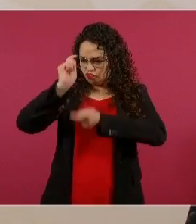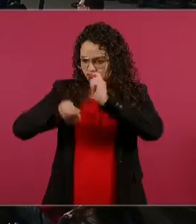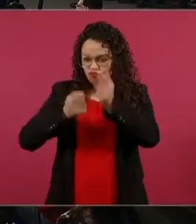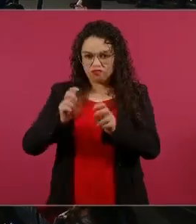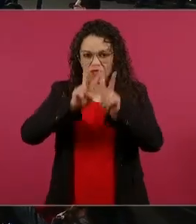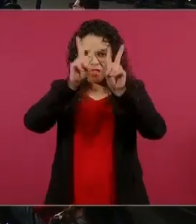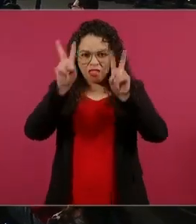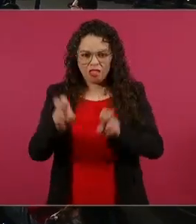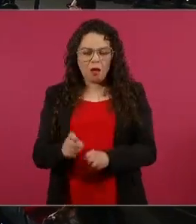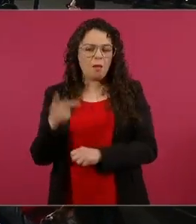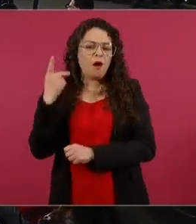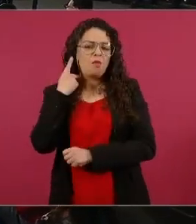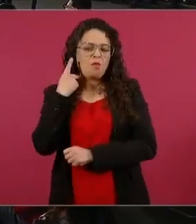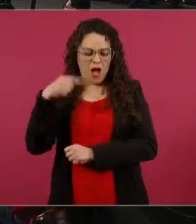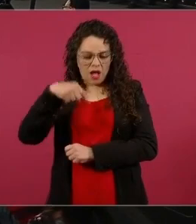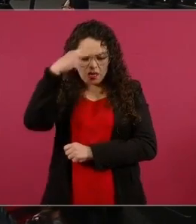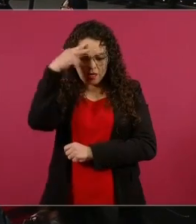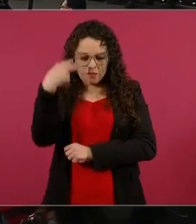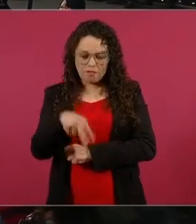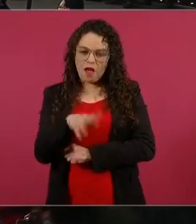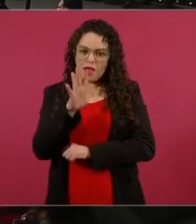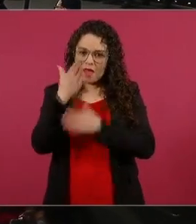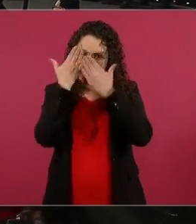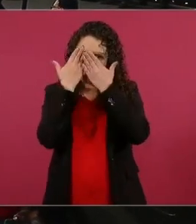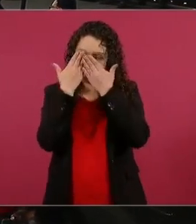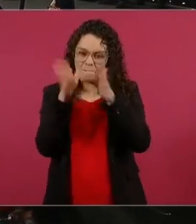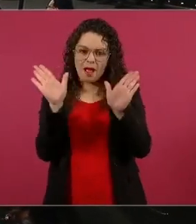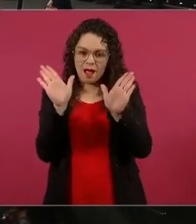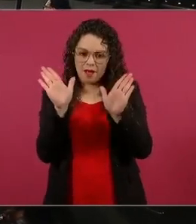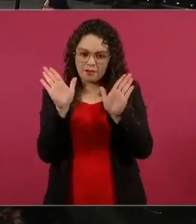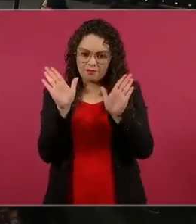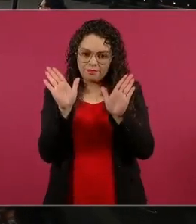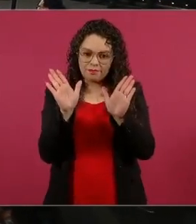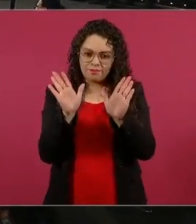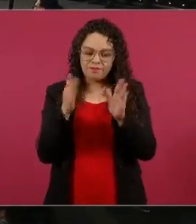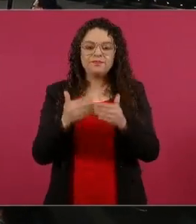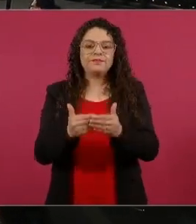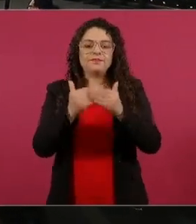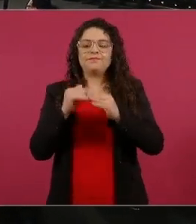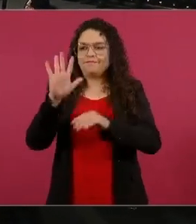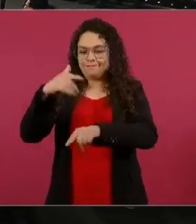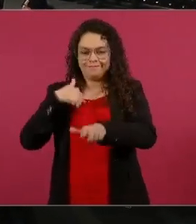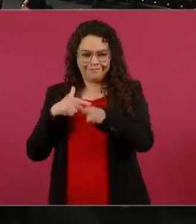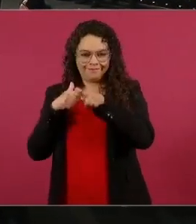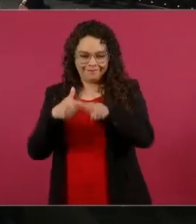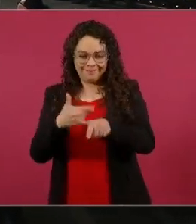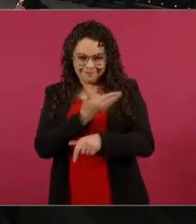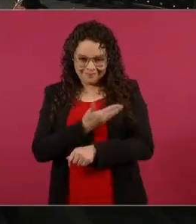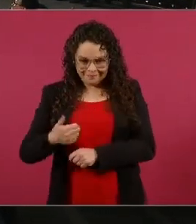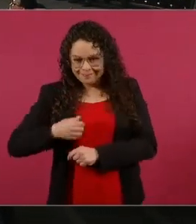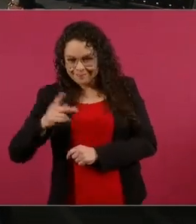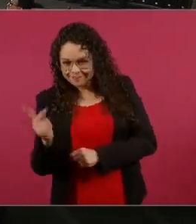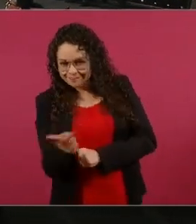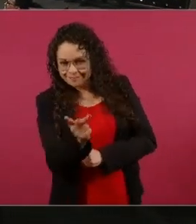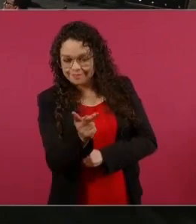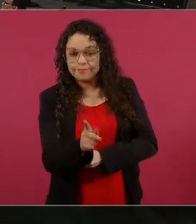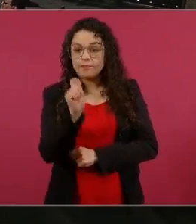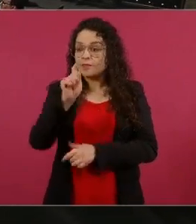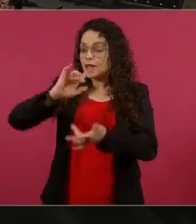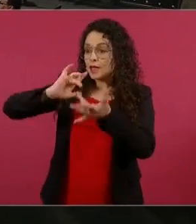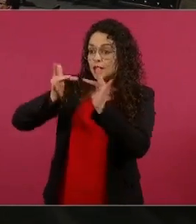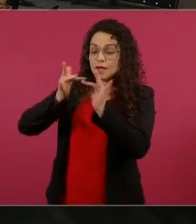Pero bueno ya hiciste su planteamiento continúa señor presidente Eh Pues en las redes